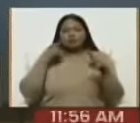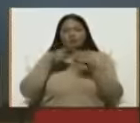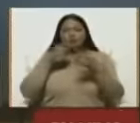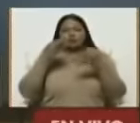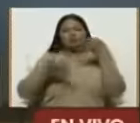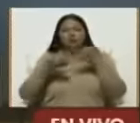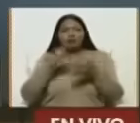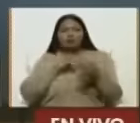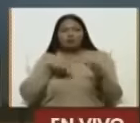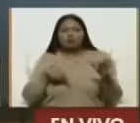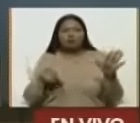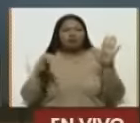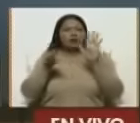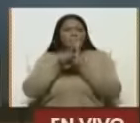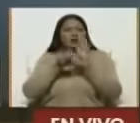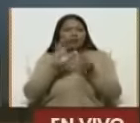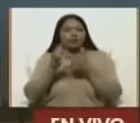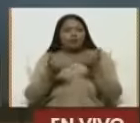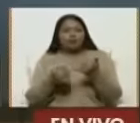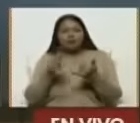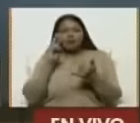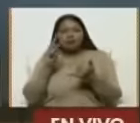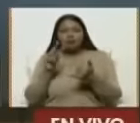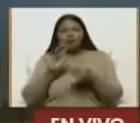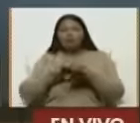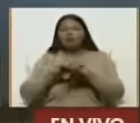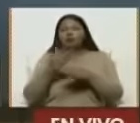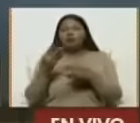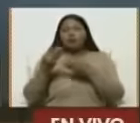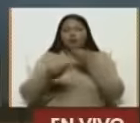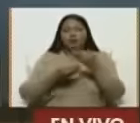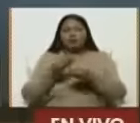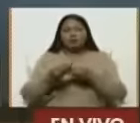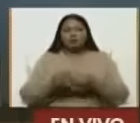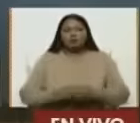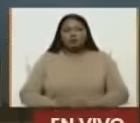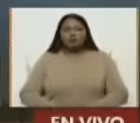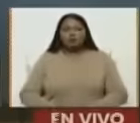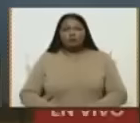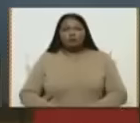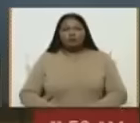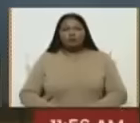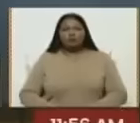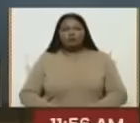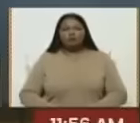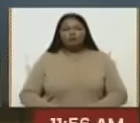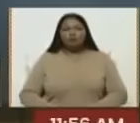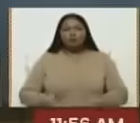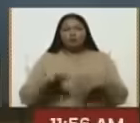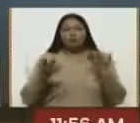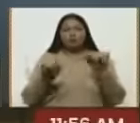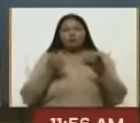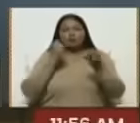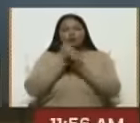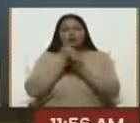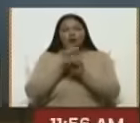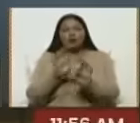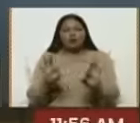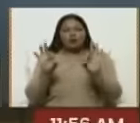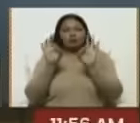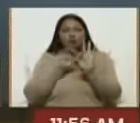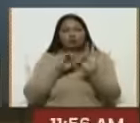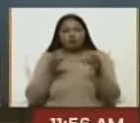justificar legalmente el por qué lo hizo, cuando se es un trabajo exclusivo, repito,